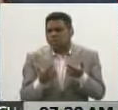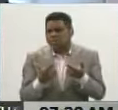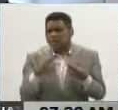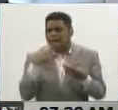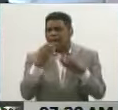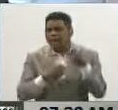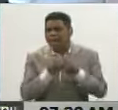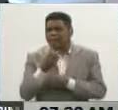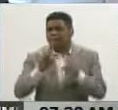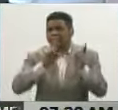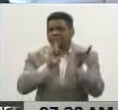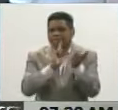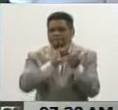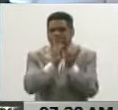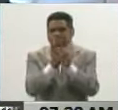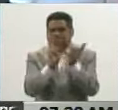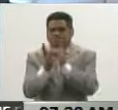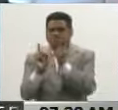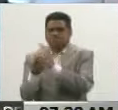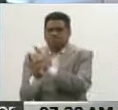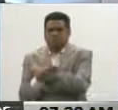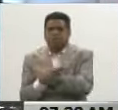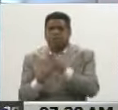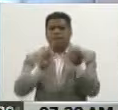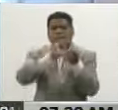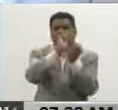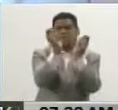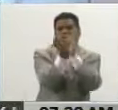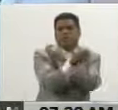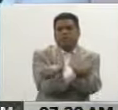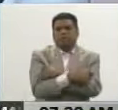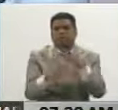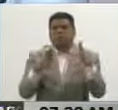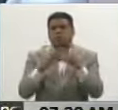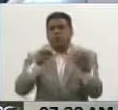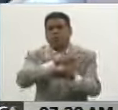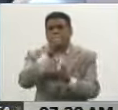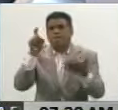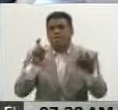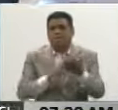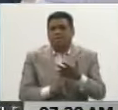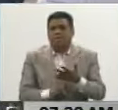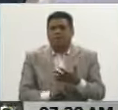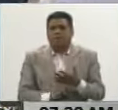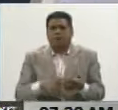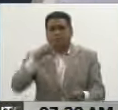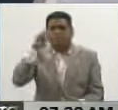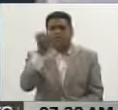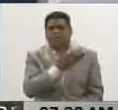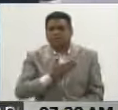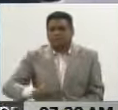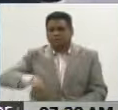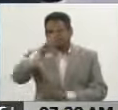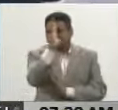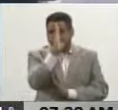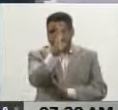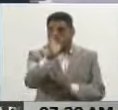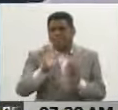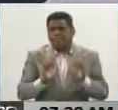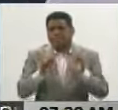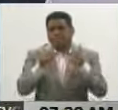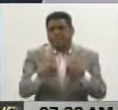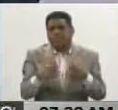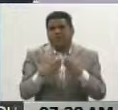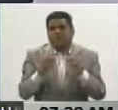empezó un proceso de transformación que ha ido progresivamente avanzando. El presidente de la República nos orientó que iniciáramos y